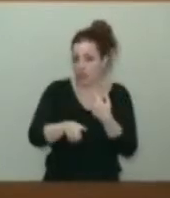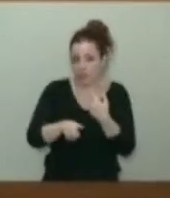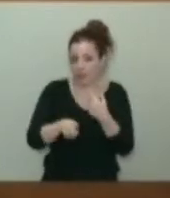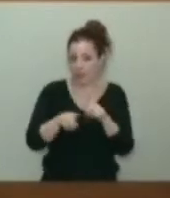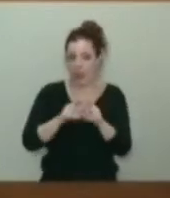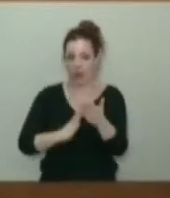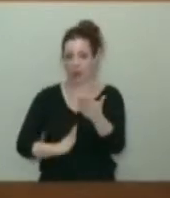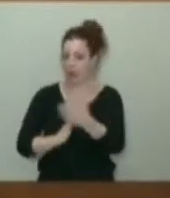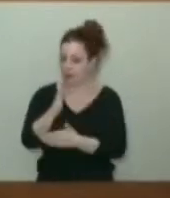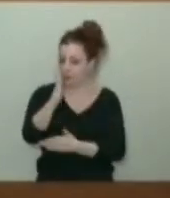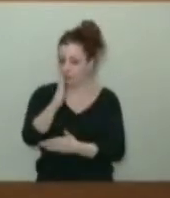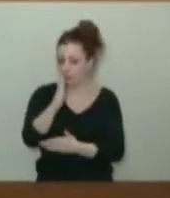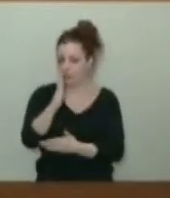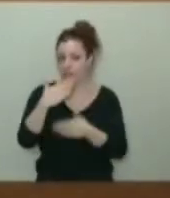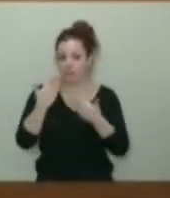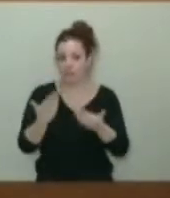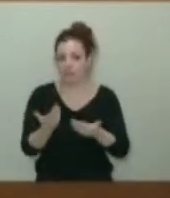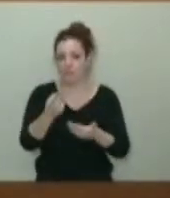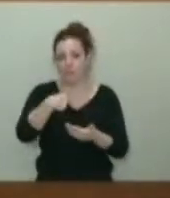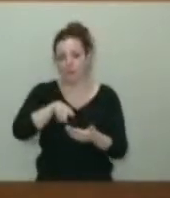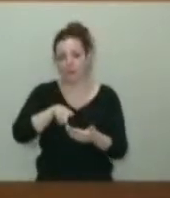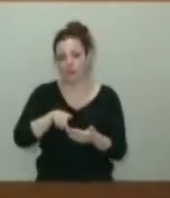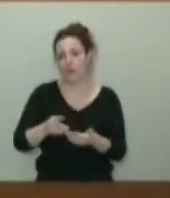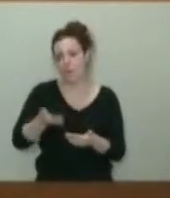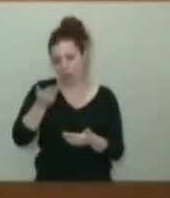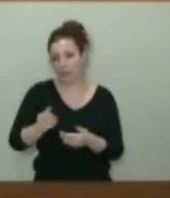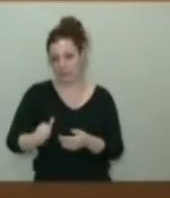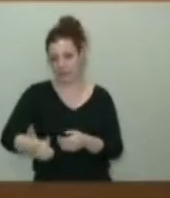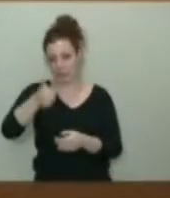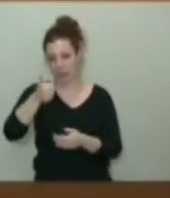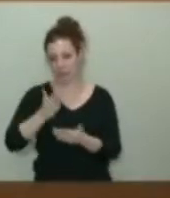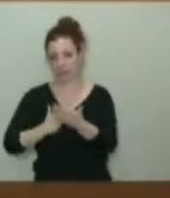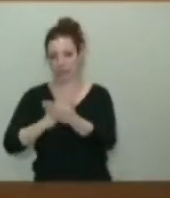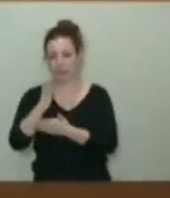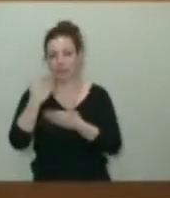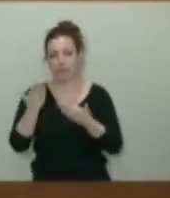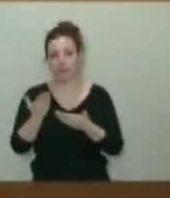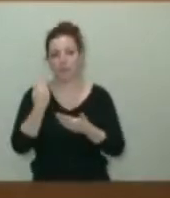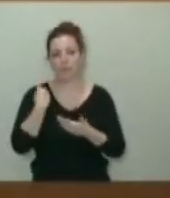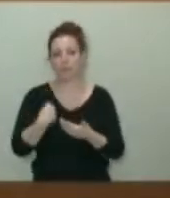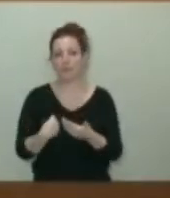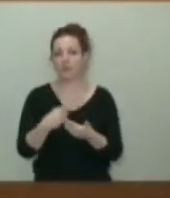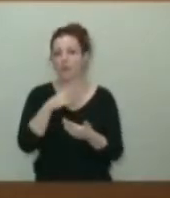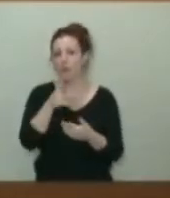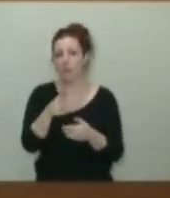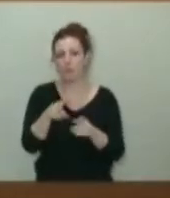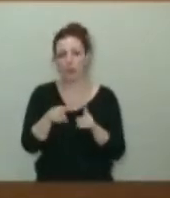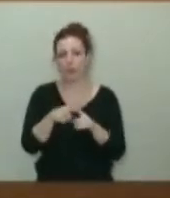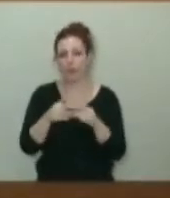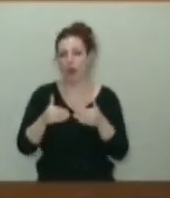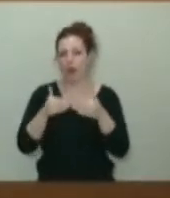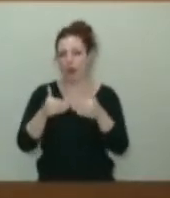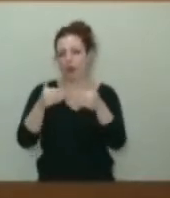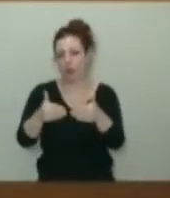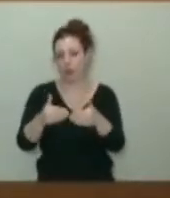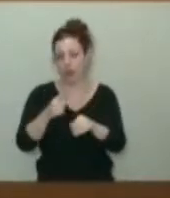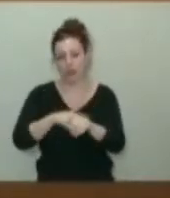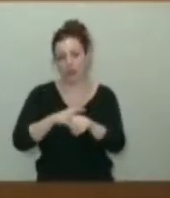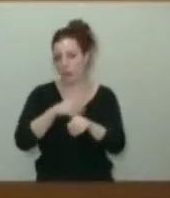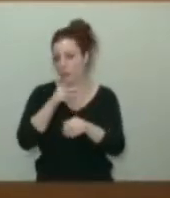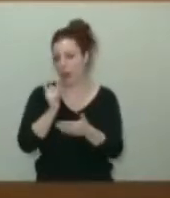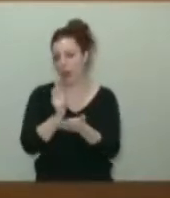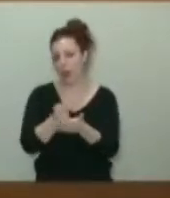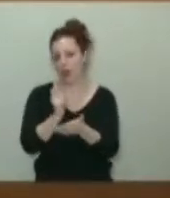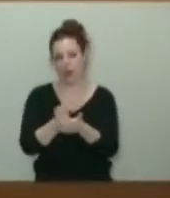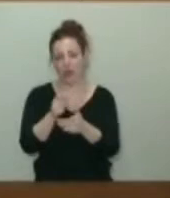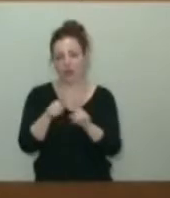crónico, para nosotros mucho más importantes. El primero de ellos, evidentemente, la morosidad en el tiempo de pago. A este problema